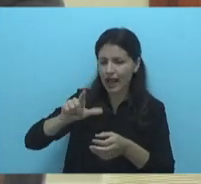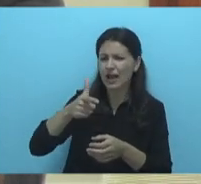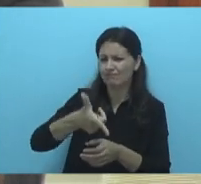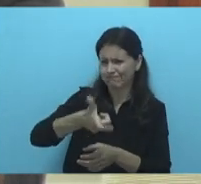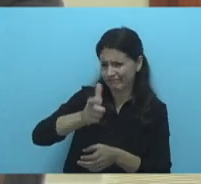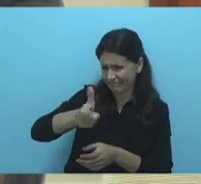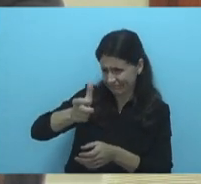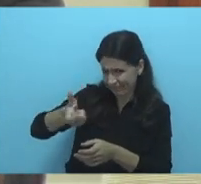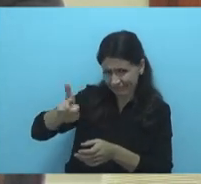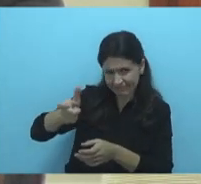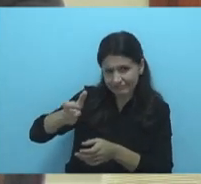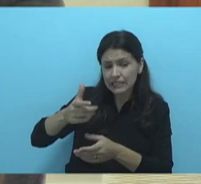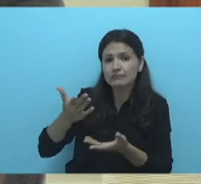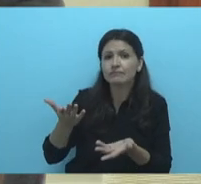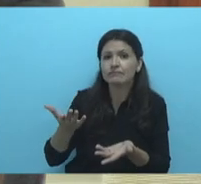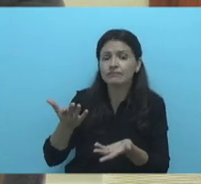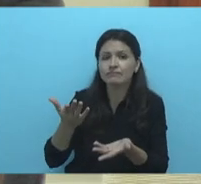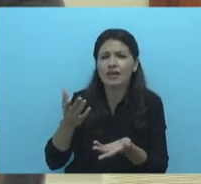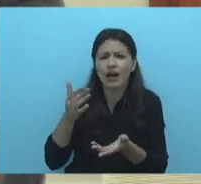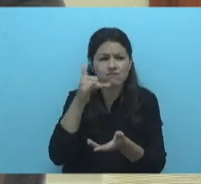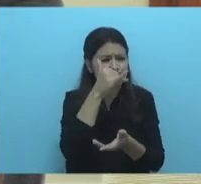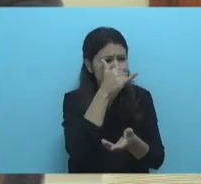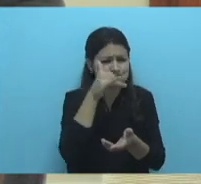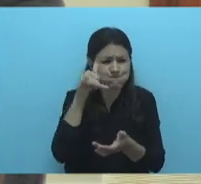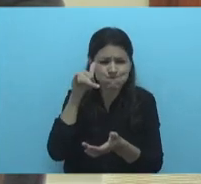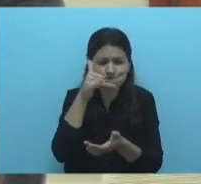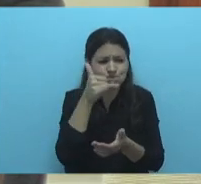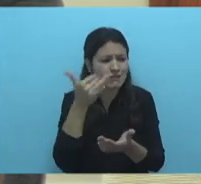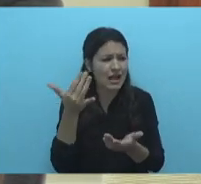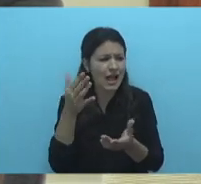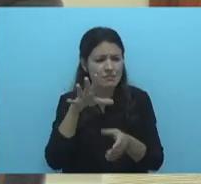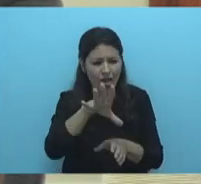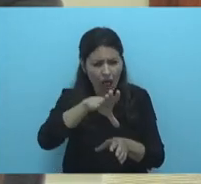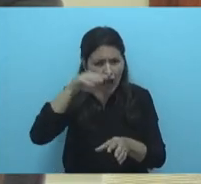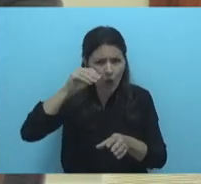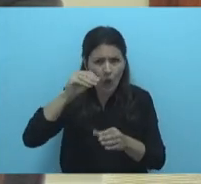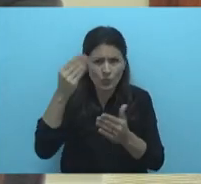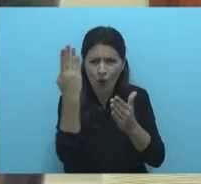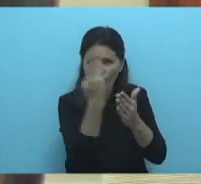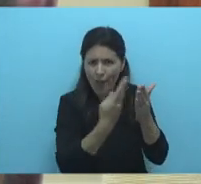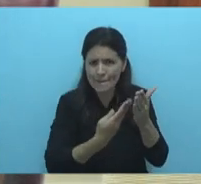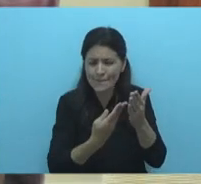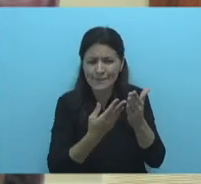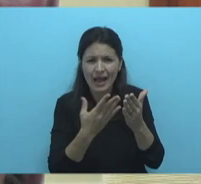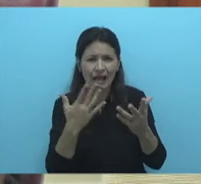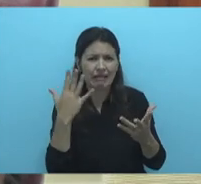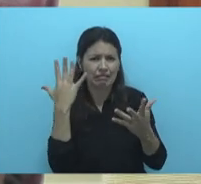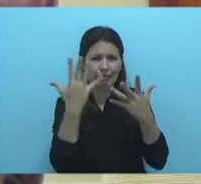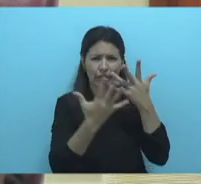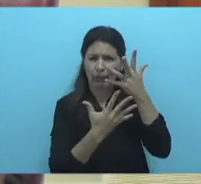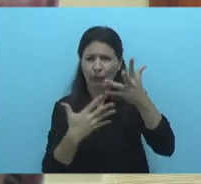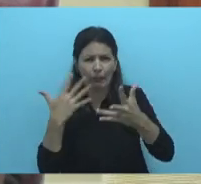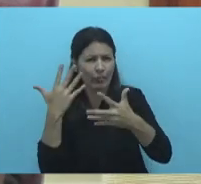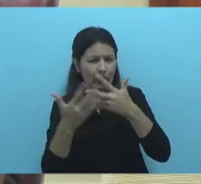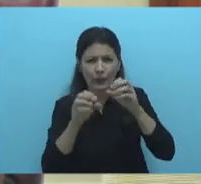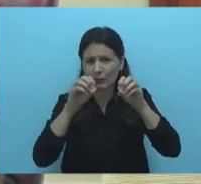la suficiente definición porque ya han pasado 11 hechos y no existen las cámaras que puedan identificar a